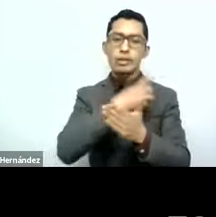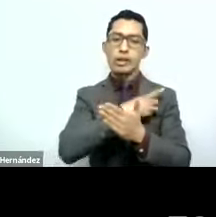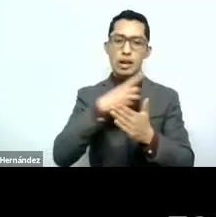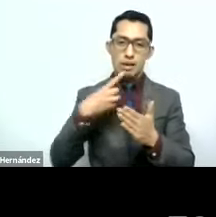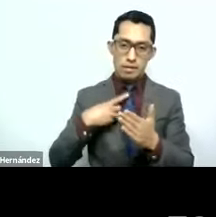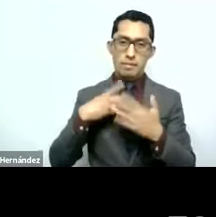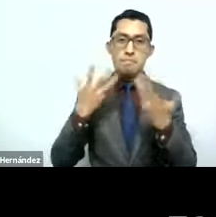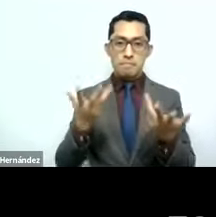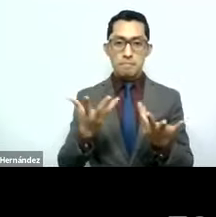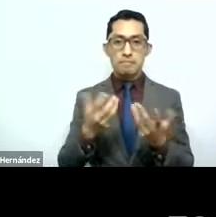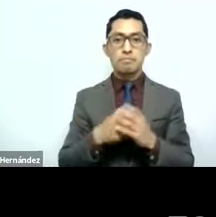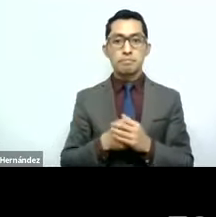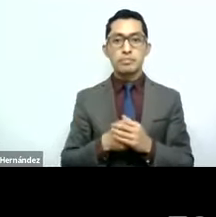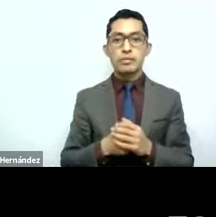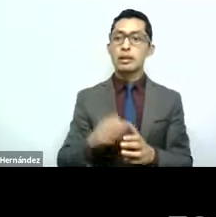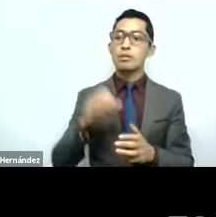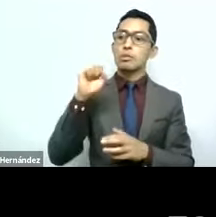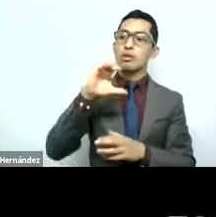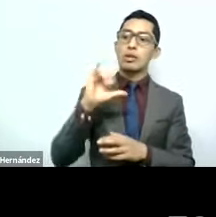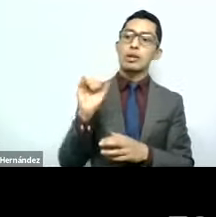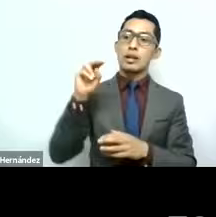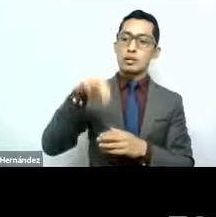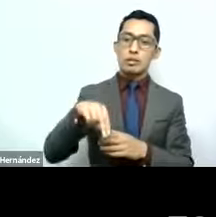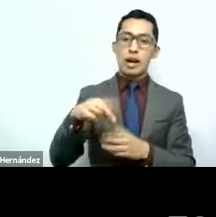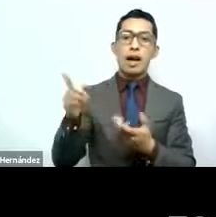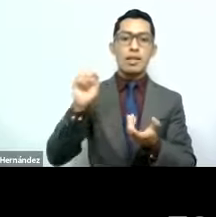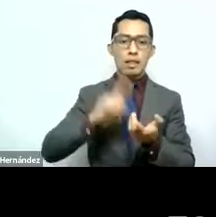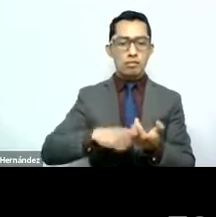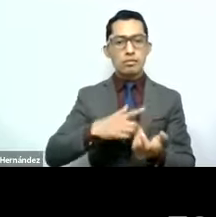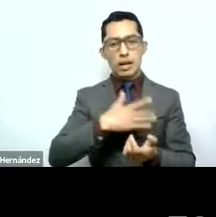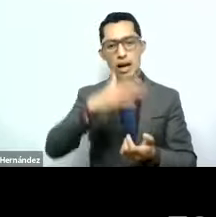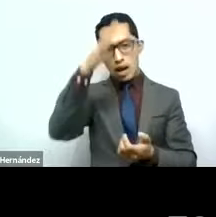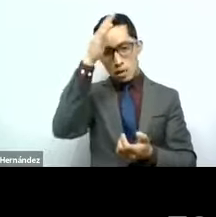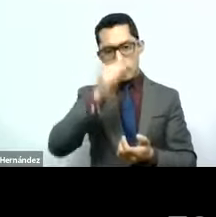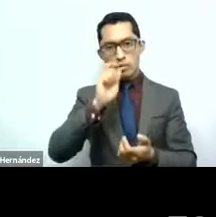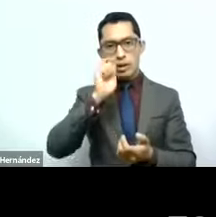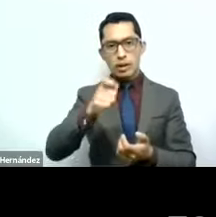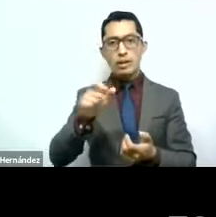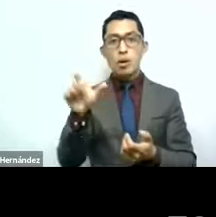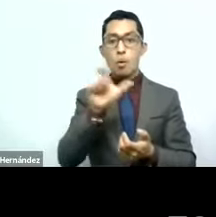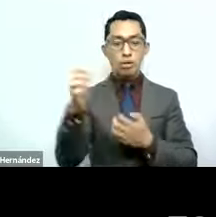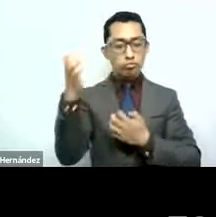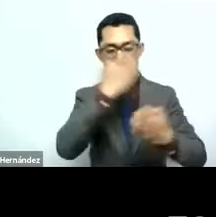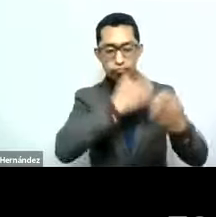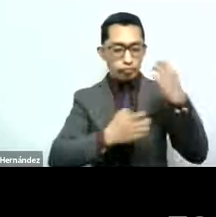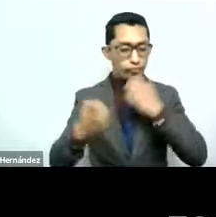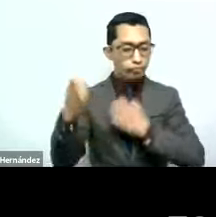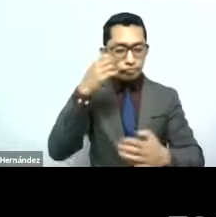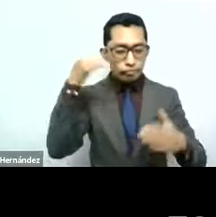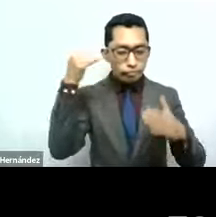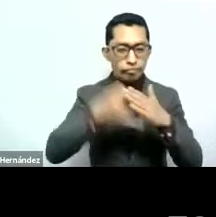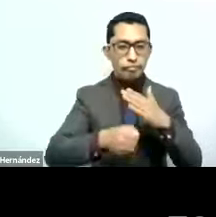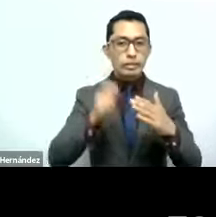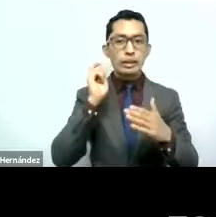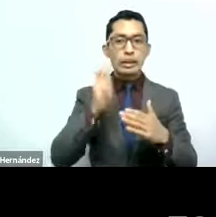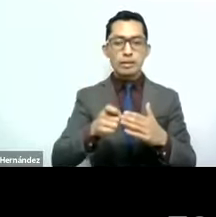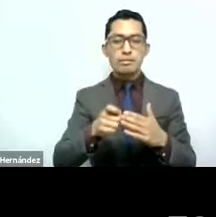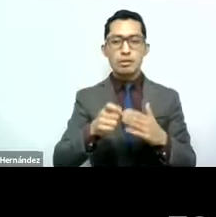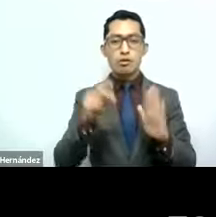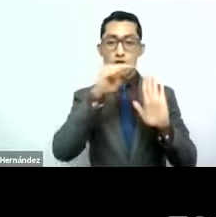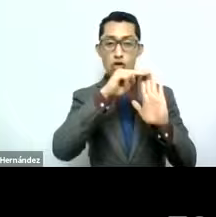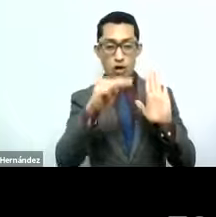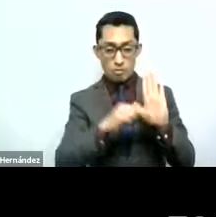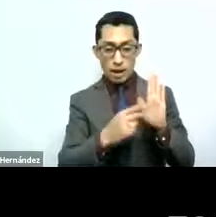hay consenso en torno a que este escrutinio alto implica analizar si la norma persigue